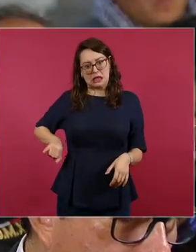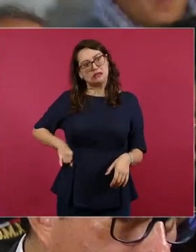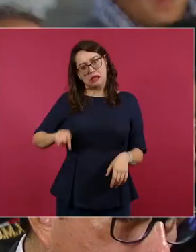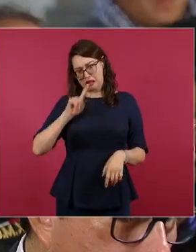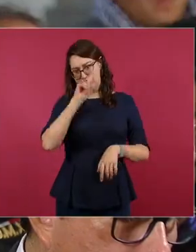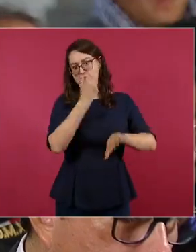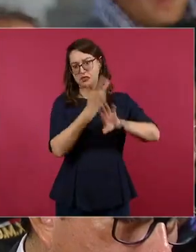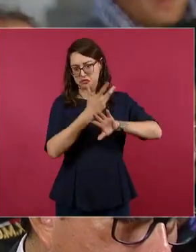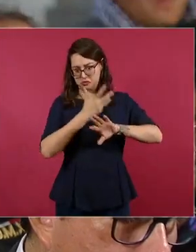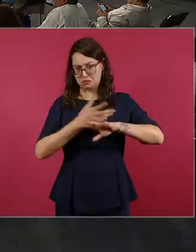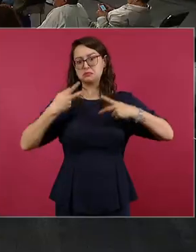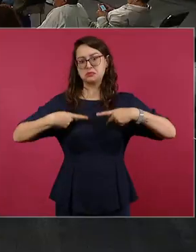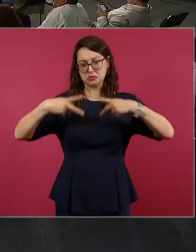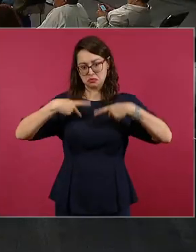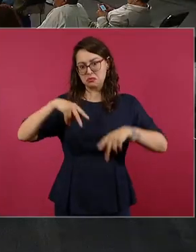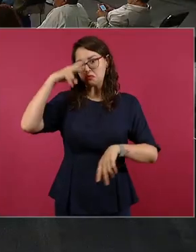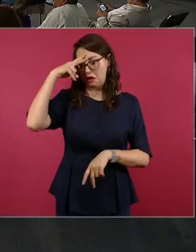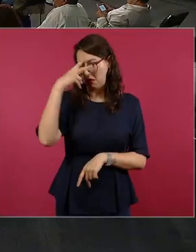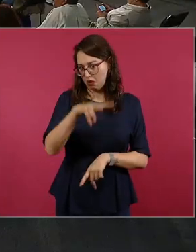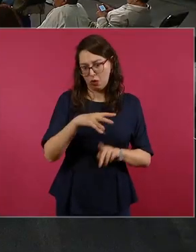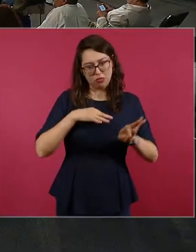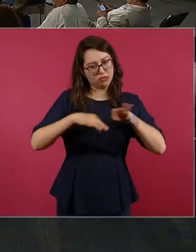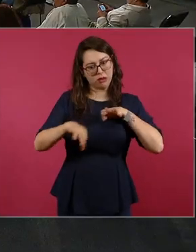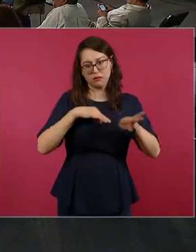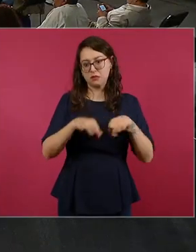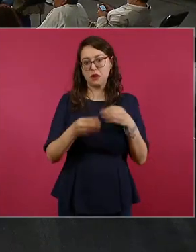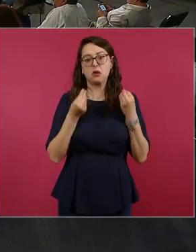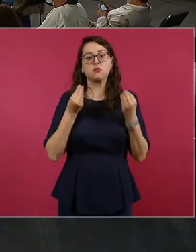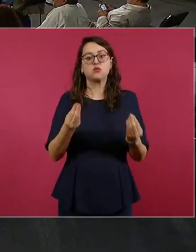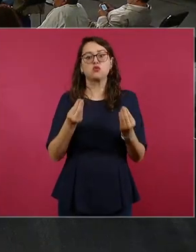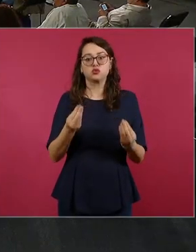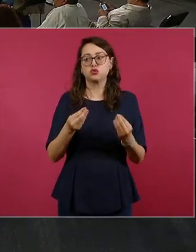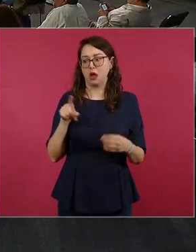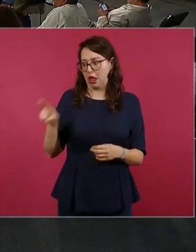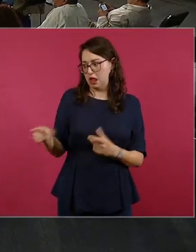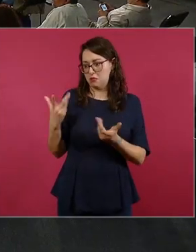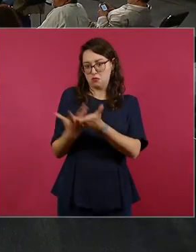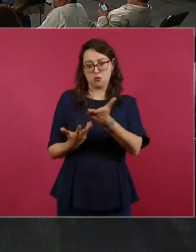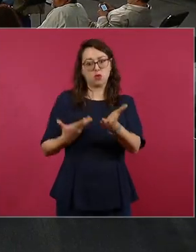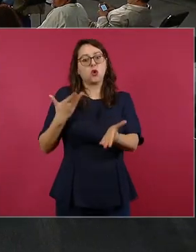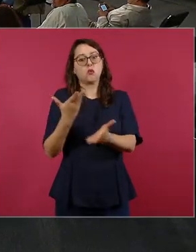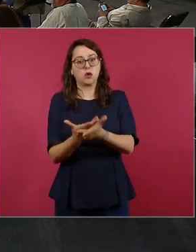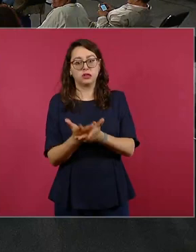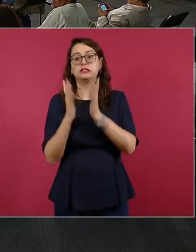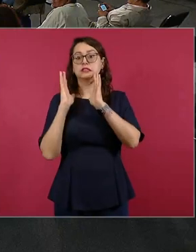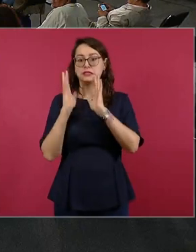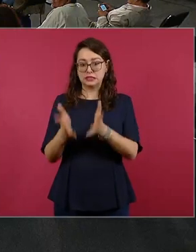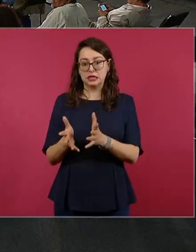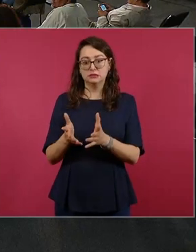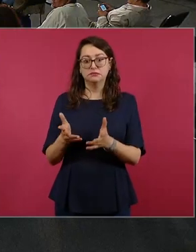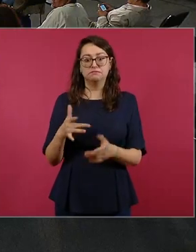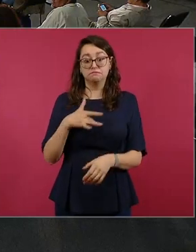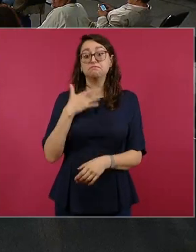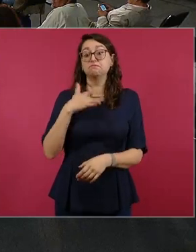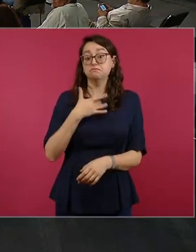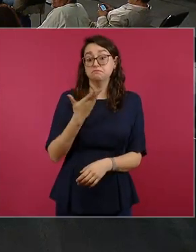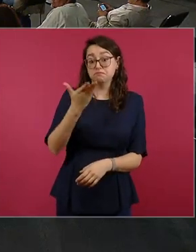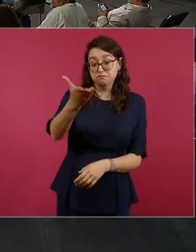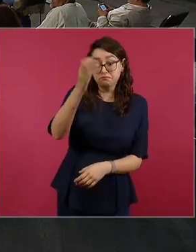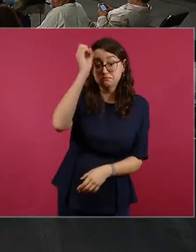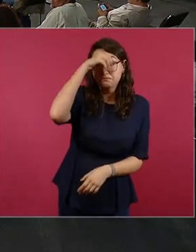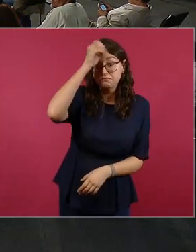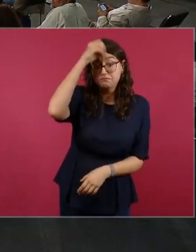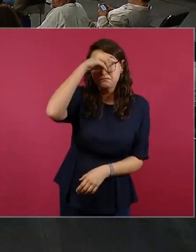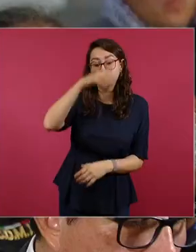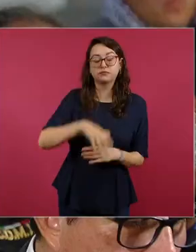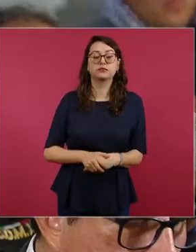Quería saber su punto de vista en relación a esto, porque ya la subió a tribuna y dio conferencia de prensa en relación a esto.